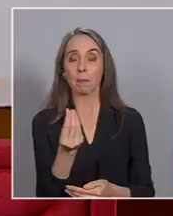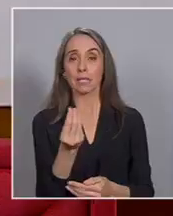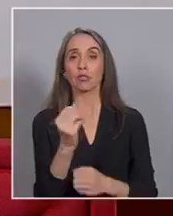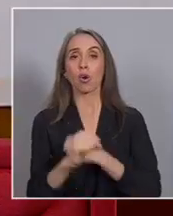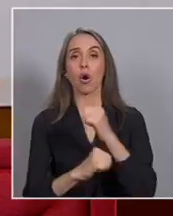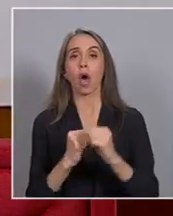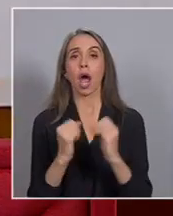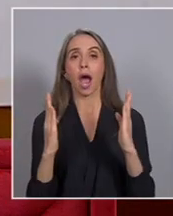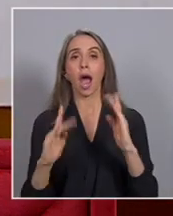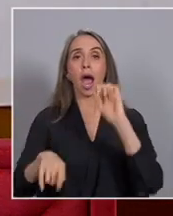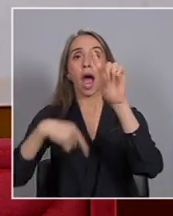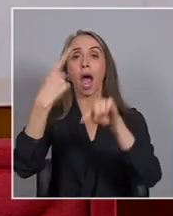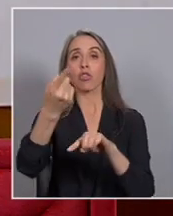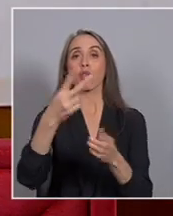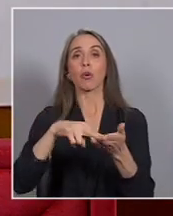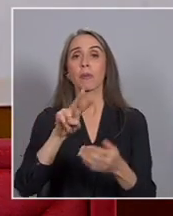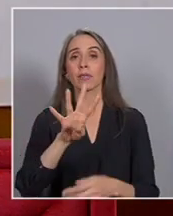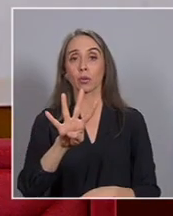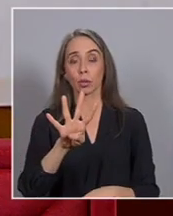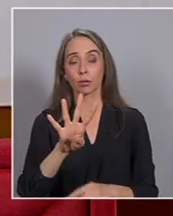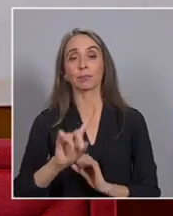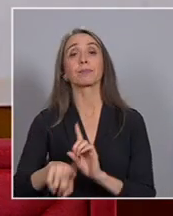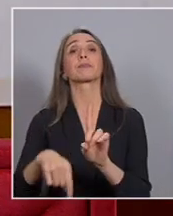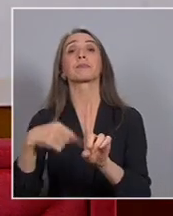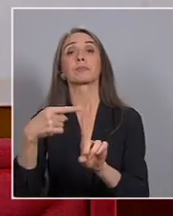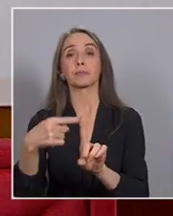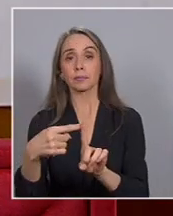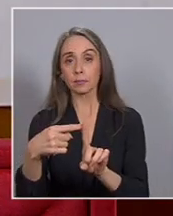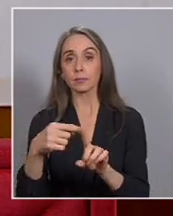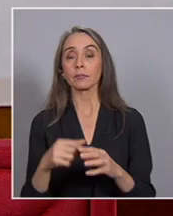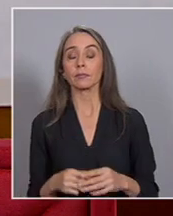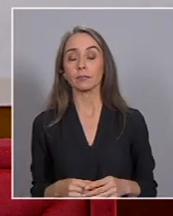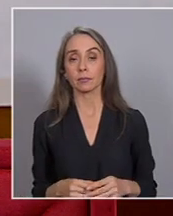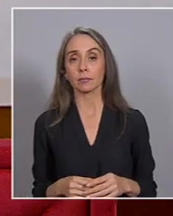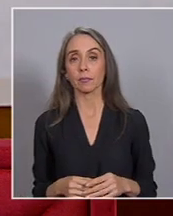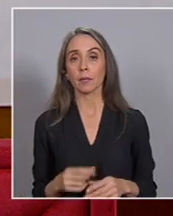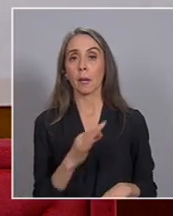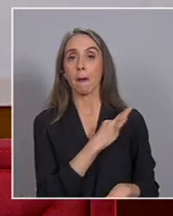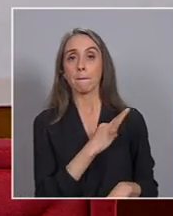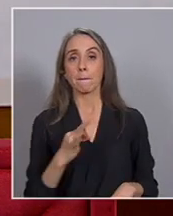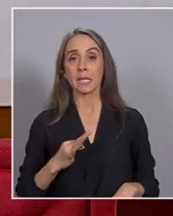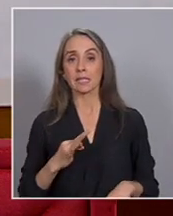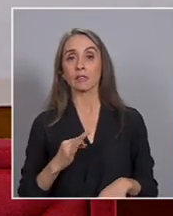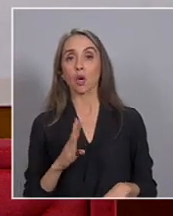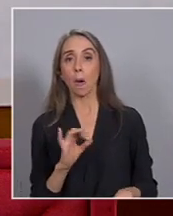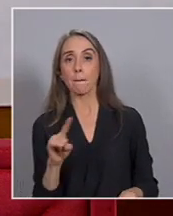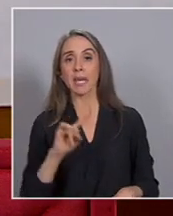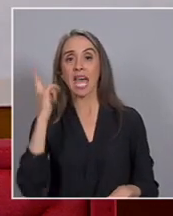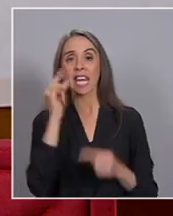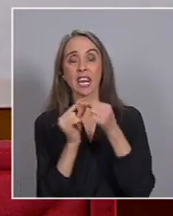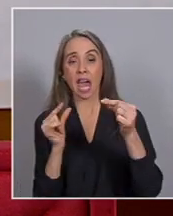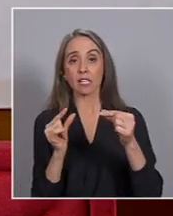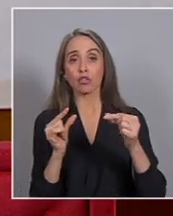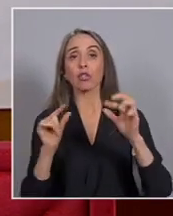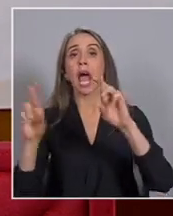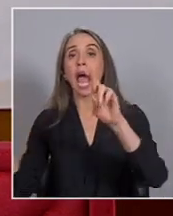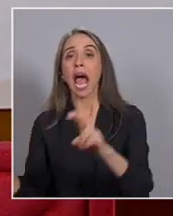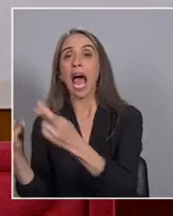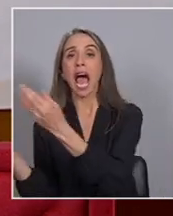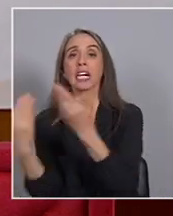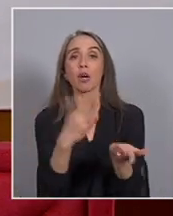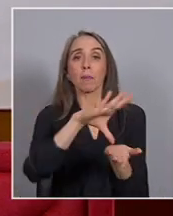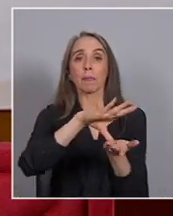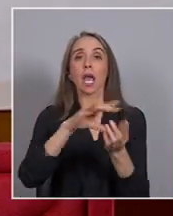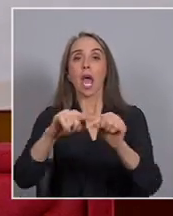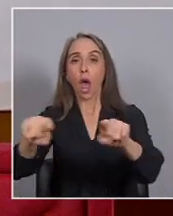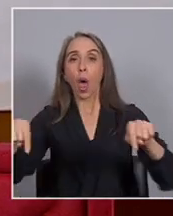año 2024. Y además, el Ministerio de Bienes Nacionales ha recuperado para el país sitios